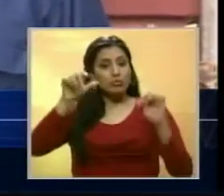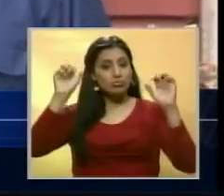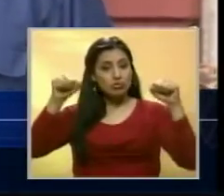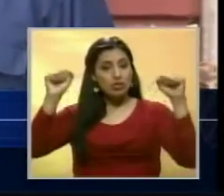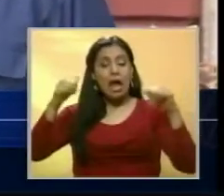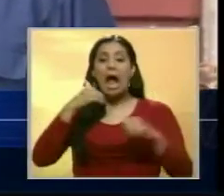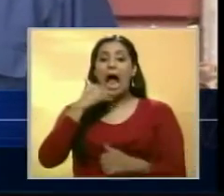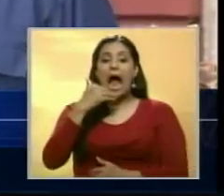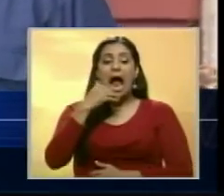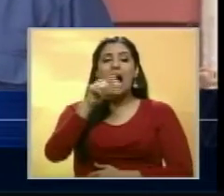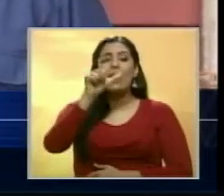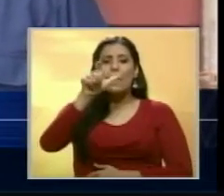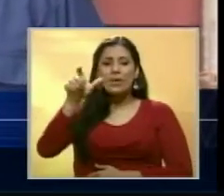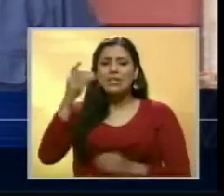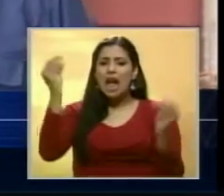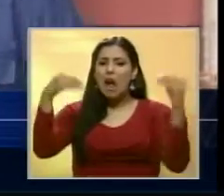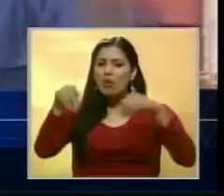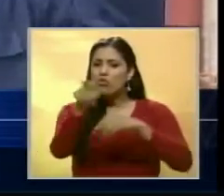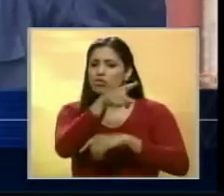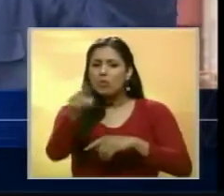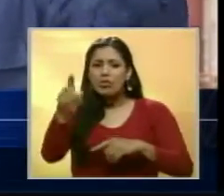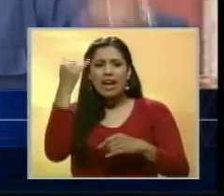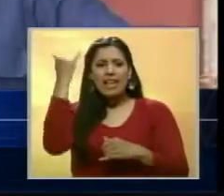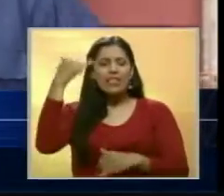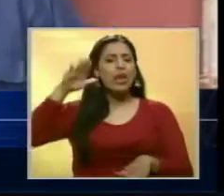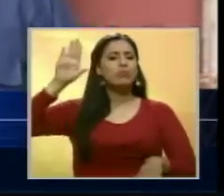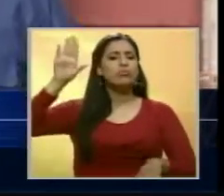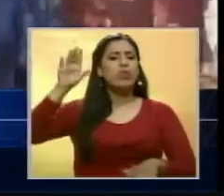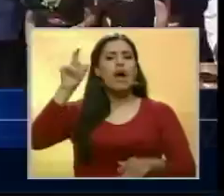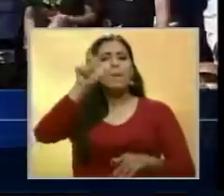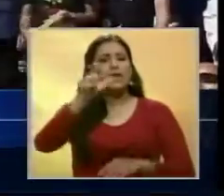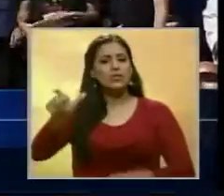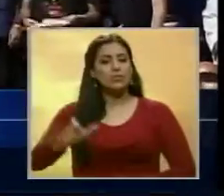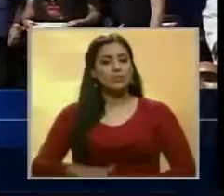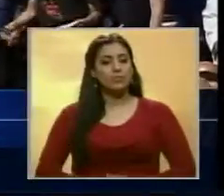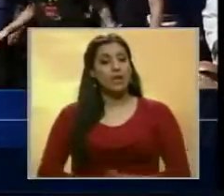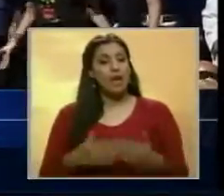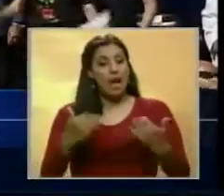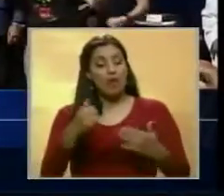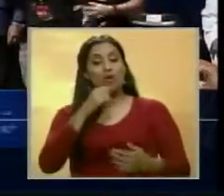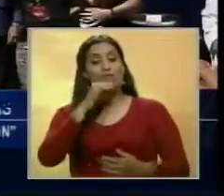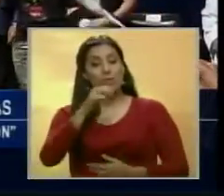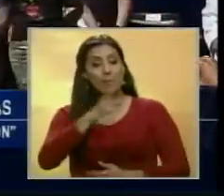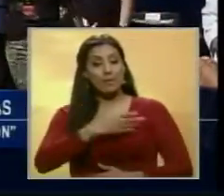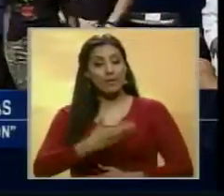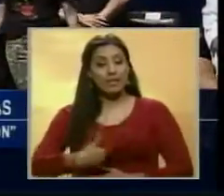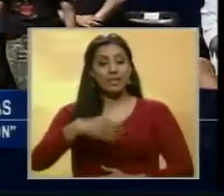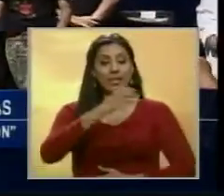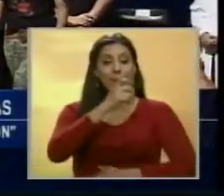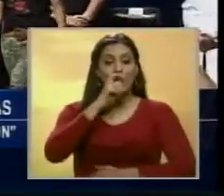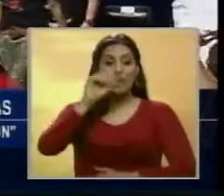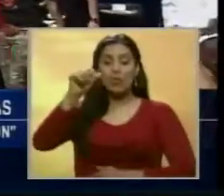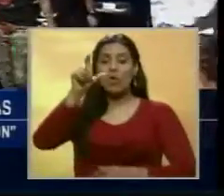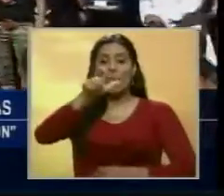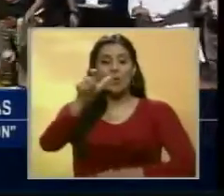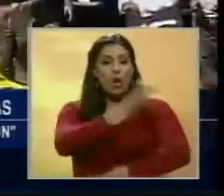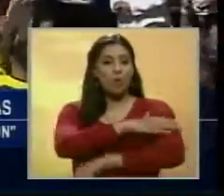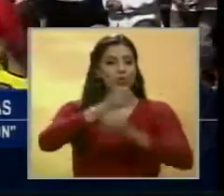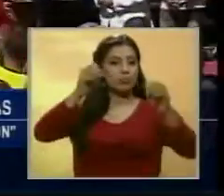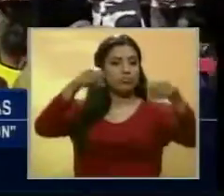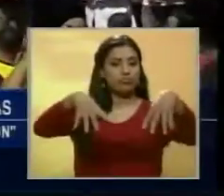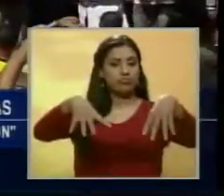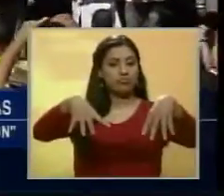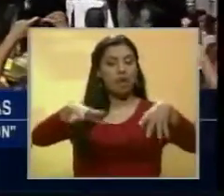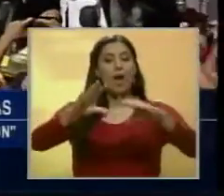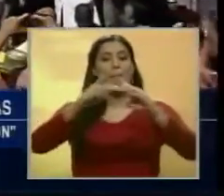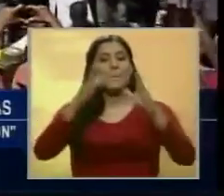¿Hay alguien que esté en desacuerdo con esta idea? Que levante la mano. Indicó el presidente Maduro que la oposición abandonó la mesa de